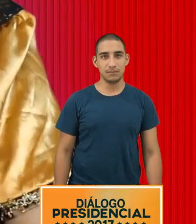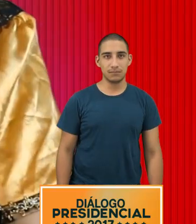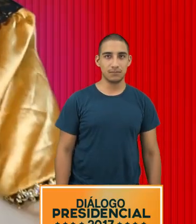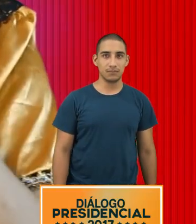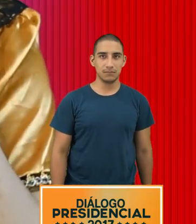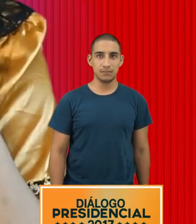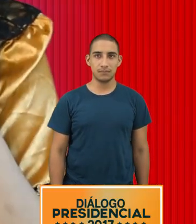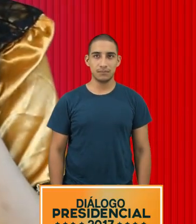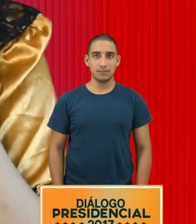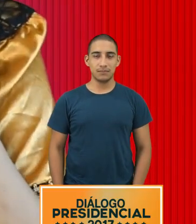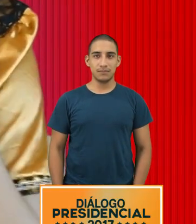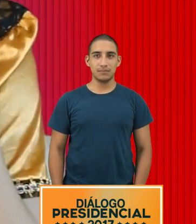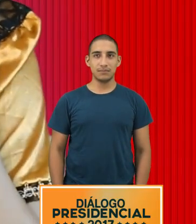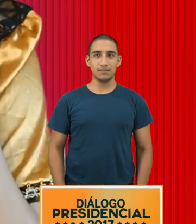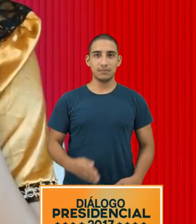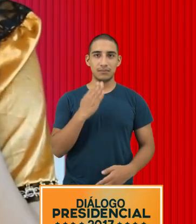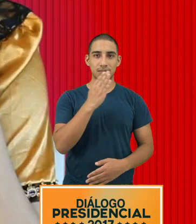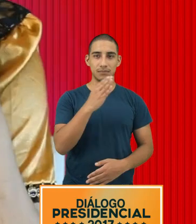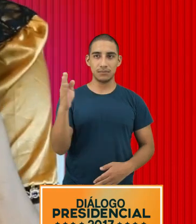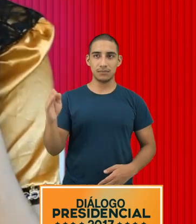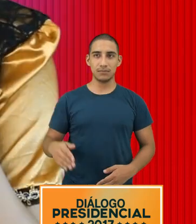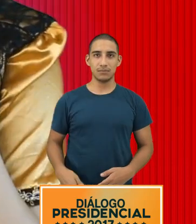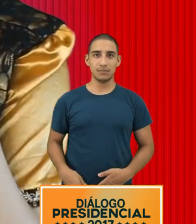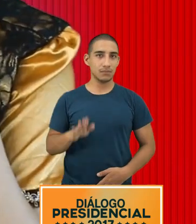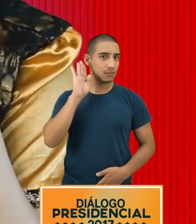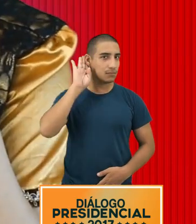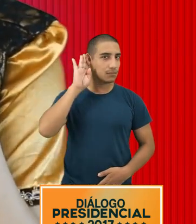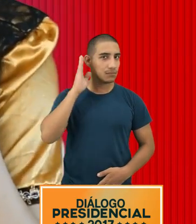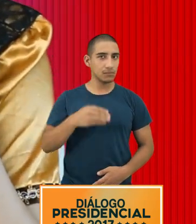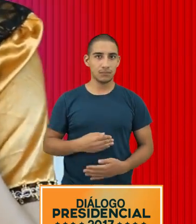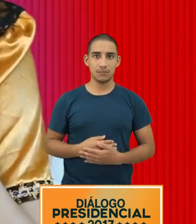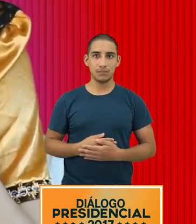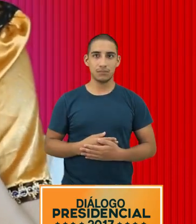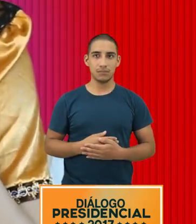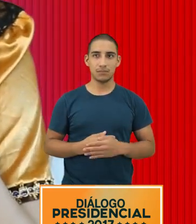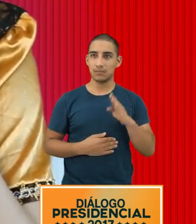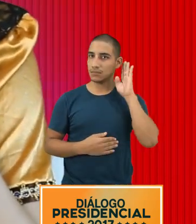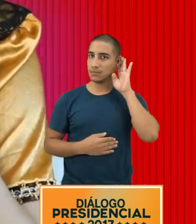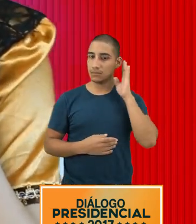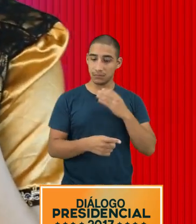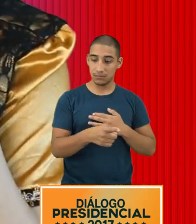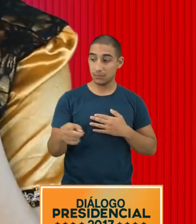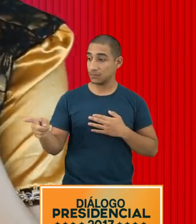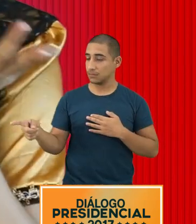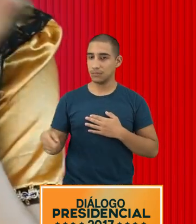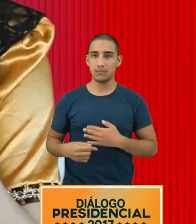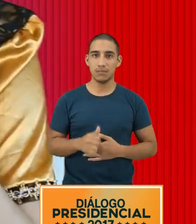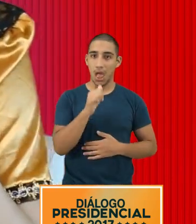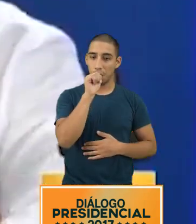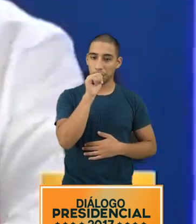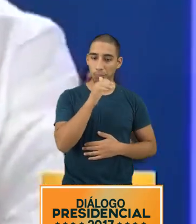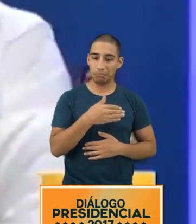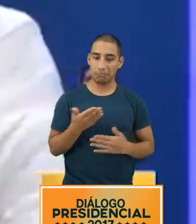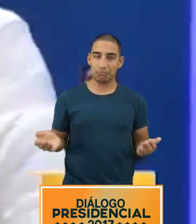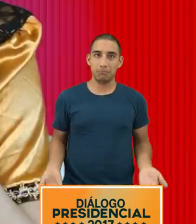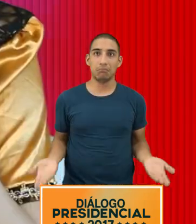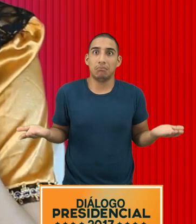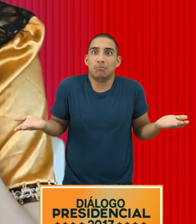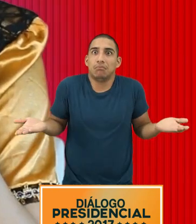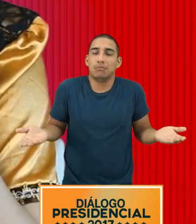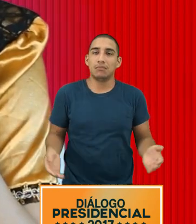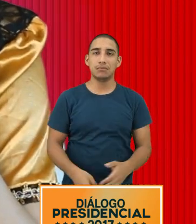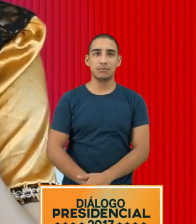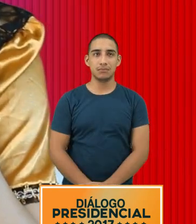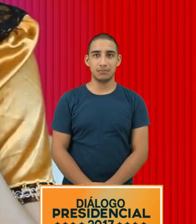bueno Ecuatorianos escuchado a los candidatos aquí presentes al muchachillo que no sé que hace aquí porque debería estar